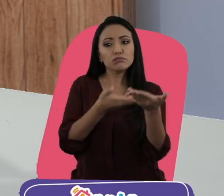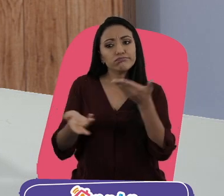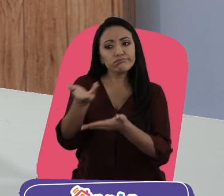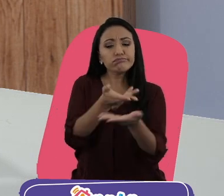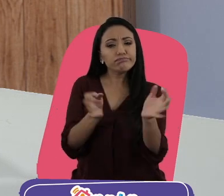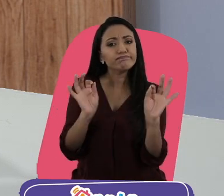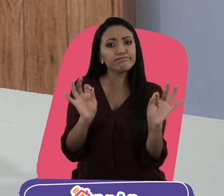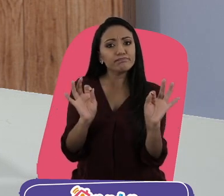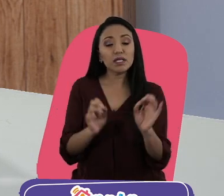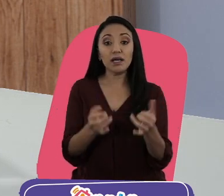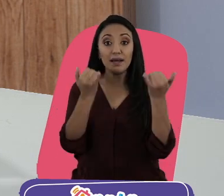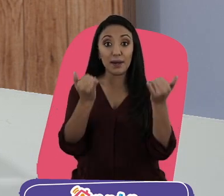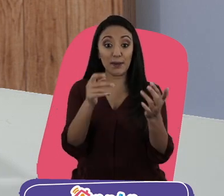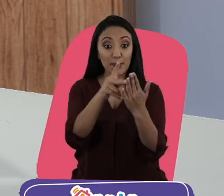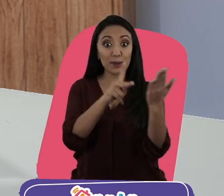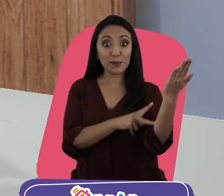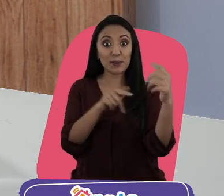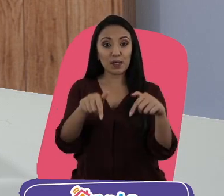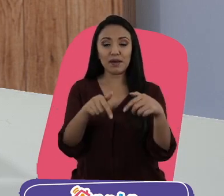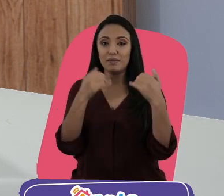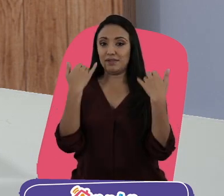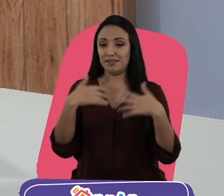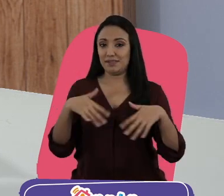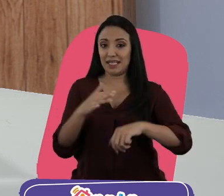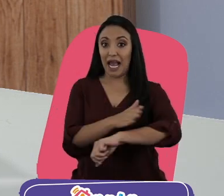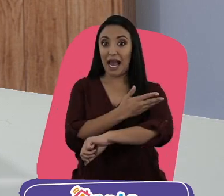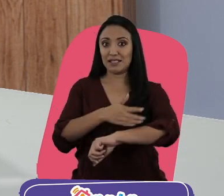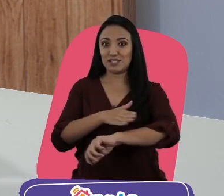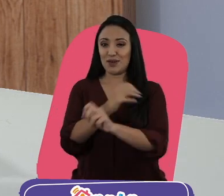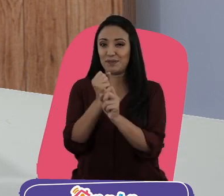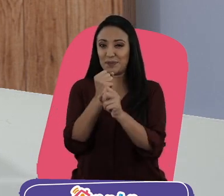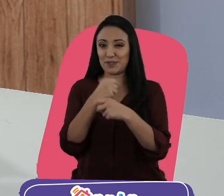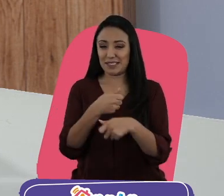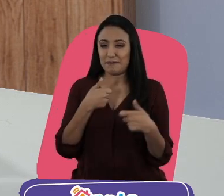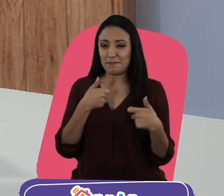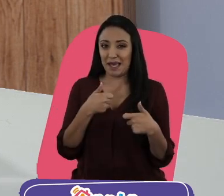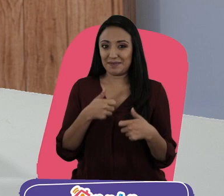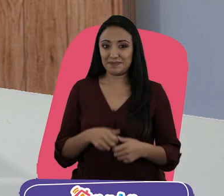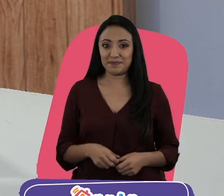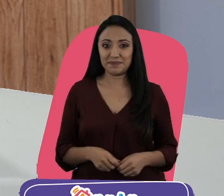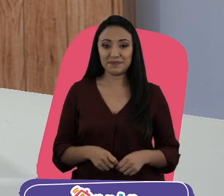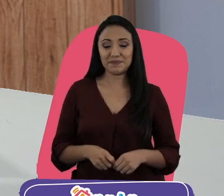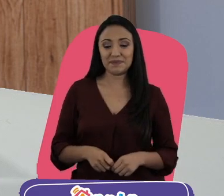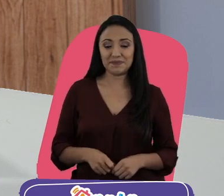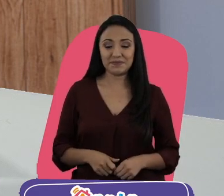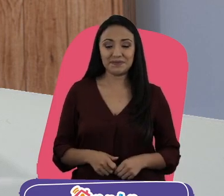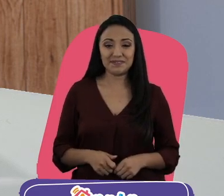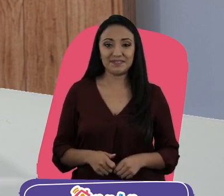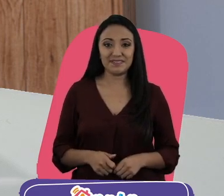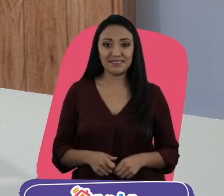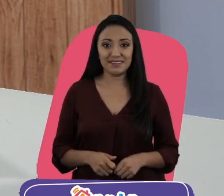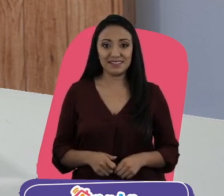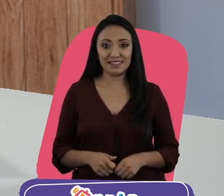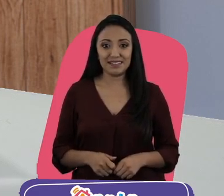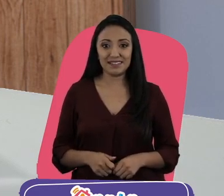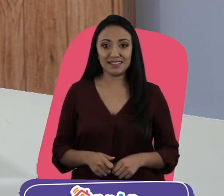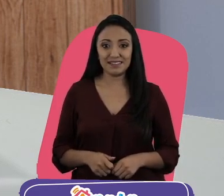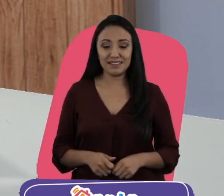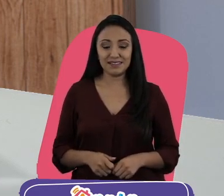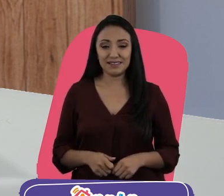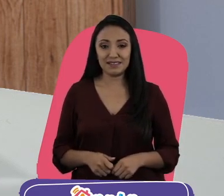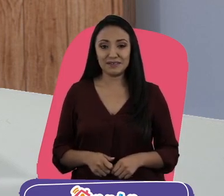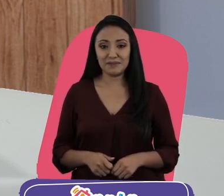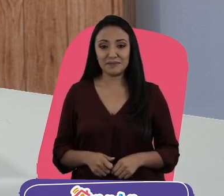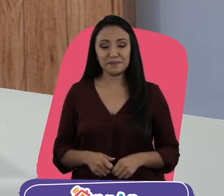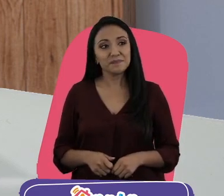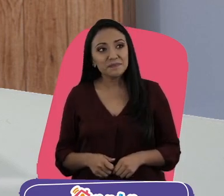encontrarnos en este espacio. Casi me olvido de la emoción de presentarme, mi nombre es Santiago. Y ustedes pueden decirme Santi, San,